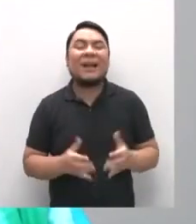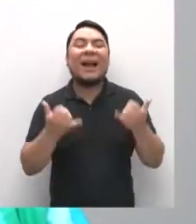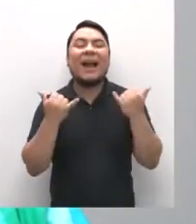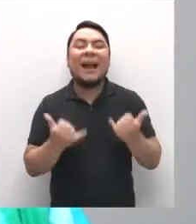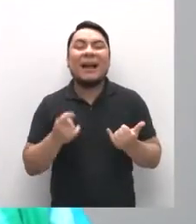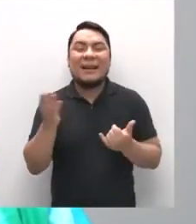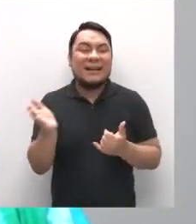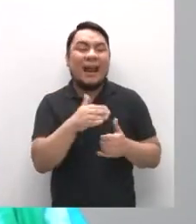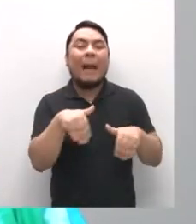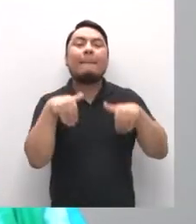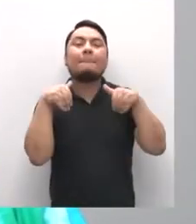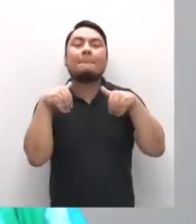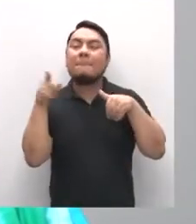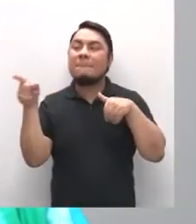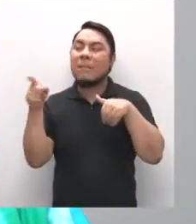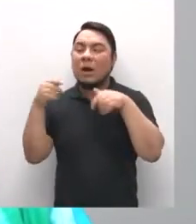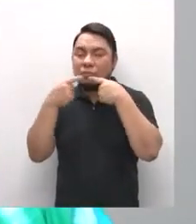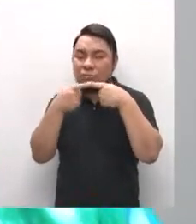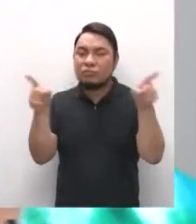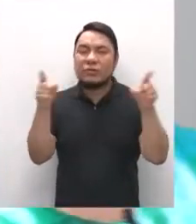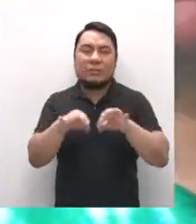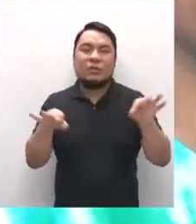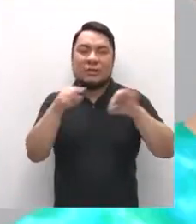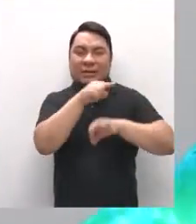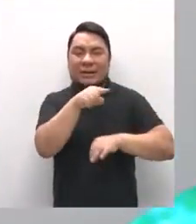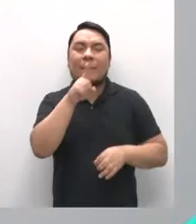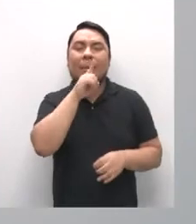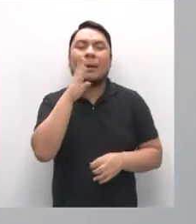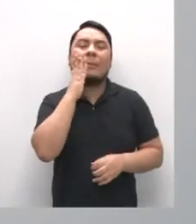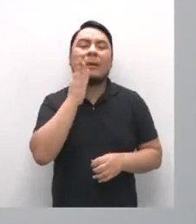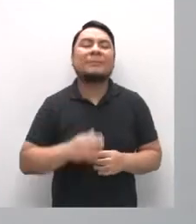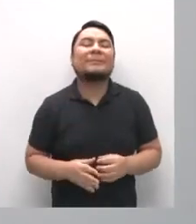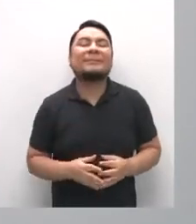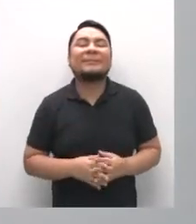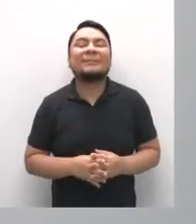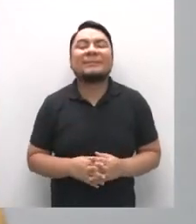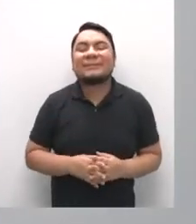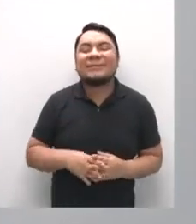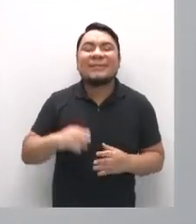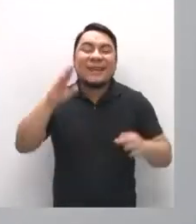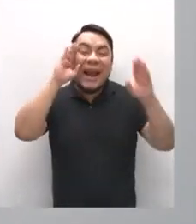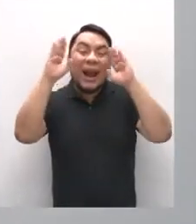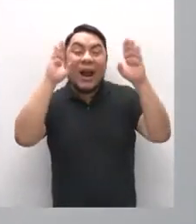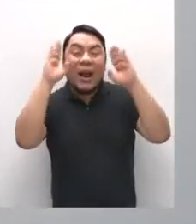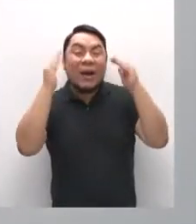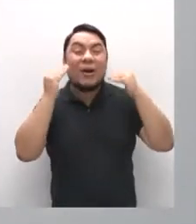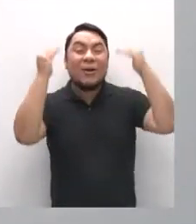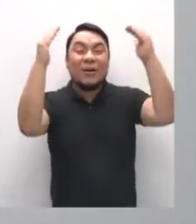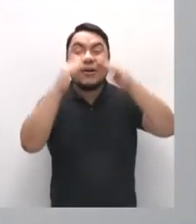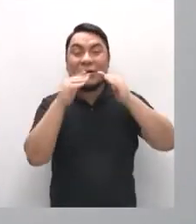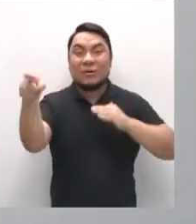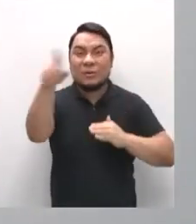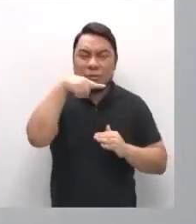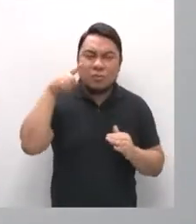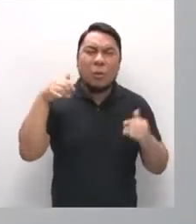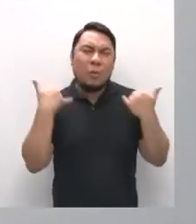los dejo con Perroso, que tiene un anuncio importante para los padres. ¡Adultos en casa! Propicien juegos de movimiento con